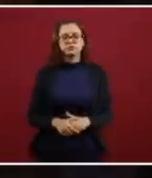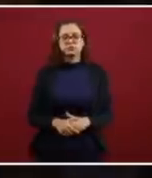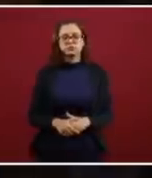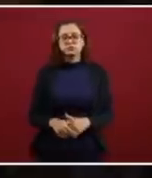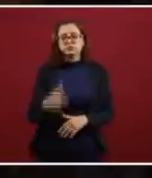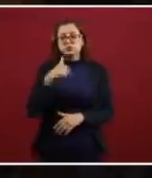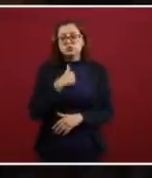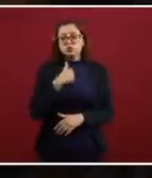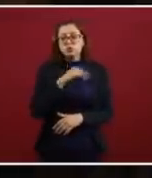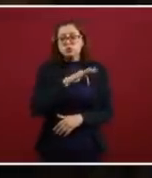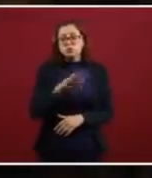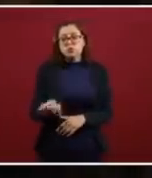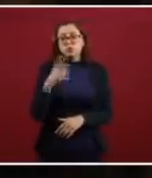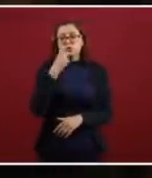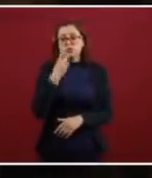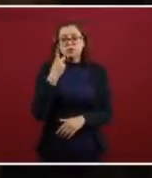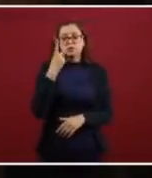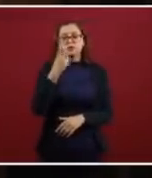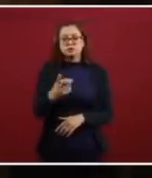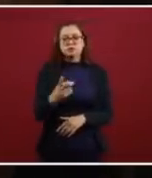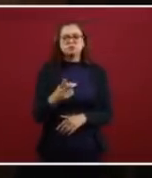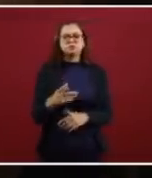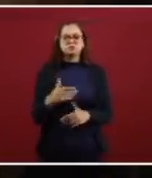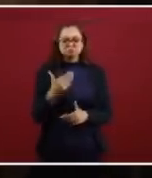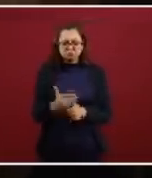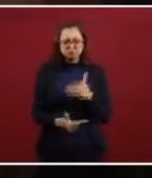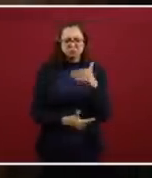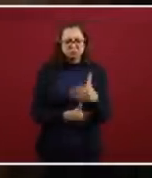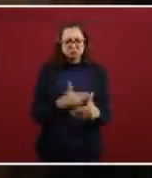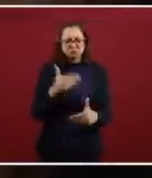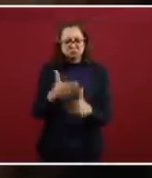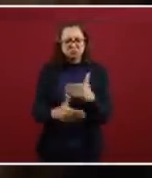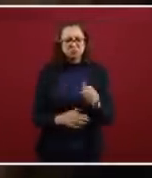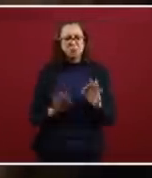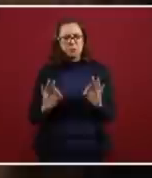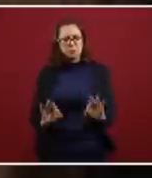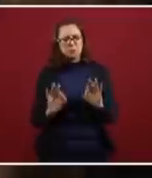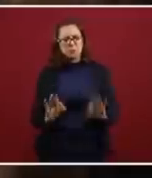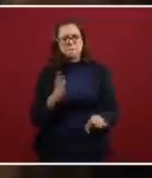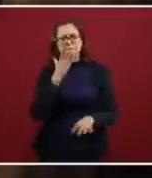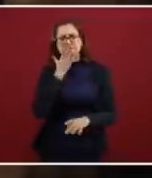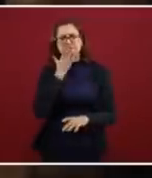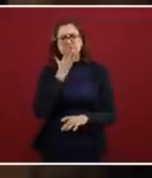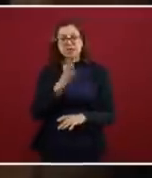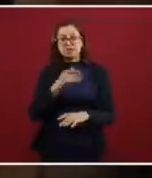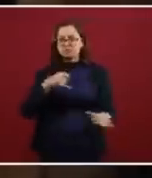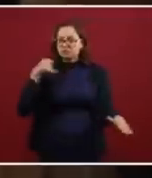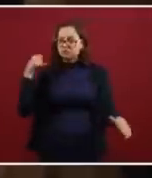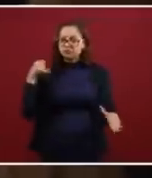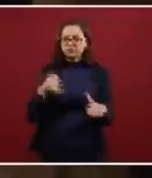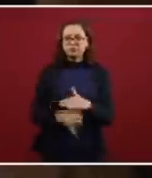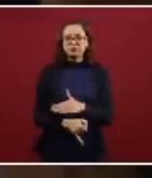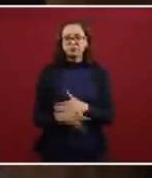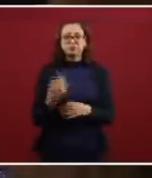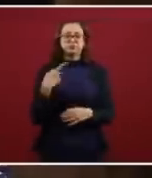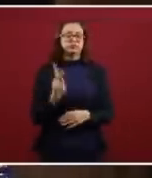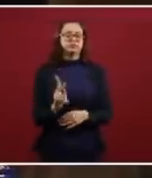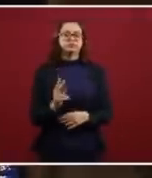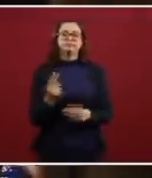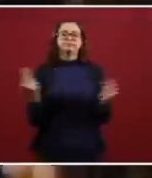Yo diría que a buen ritmo y con profundidad, pero necesitamos